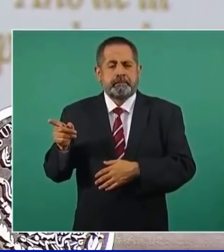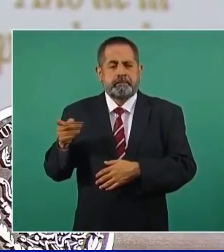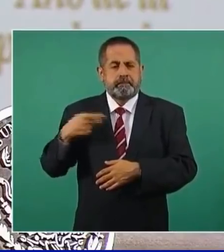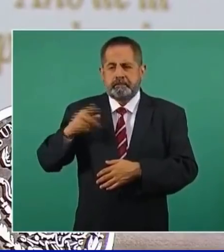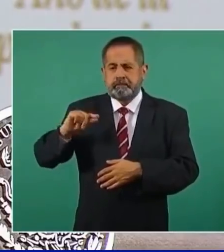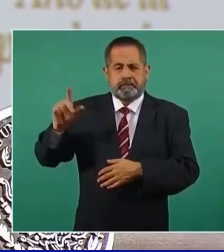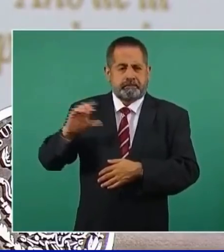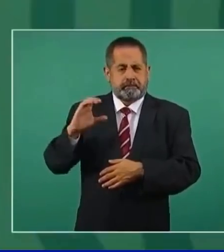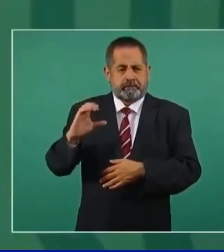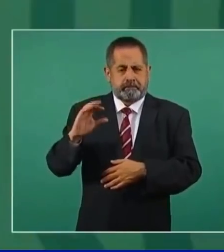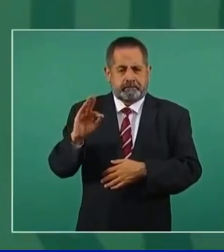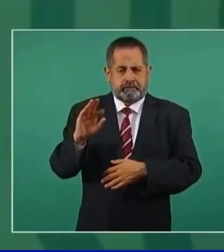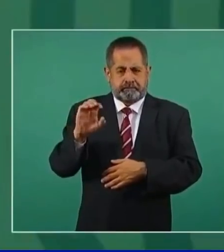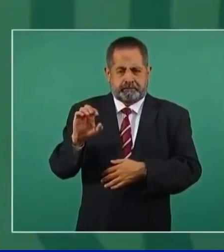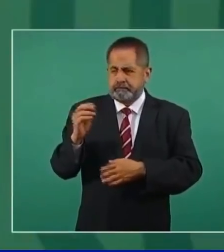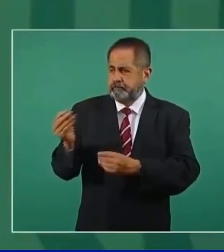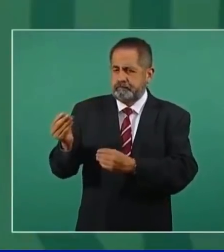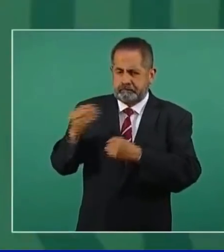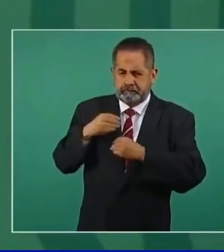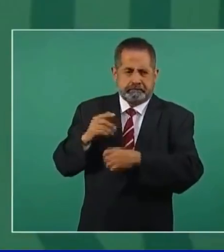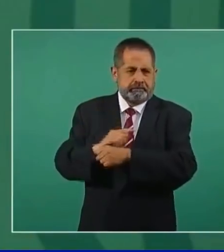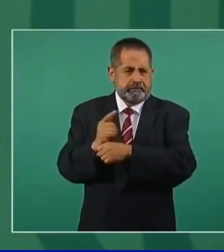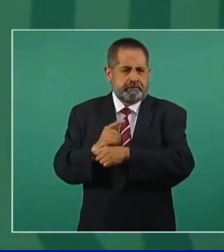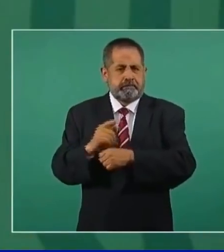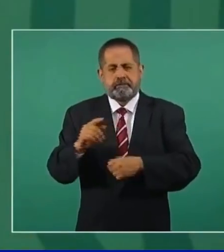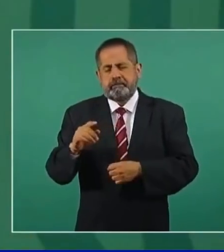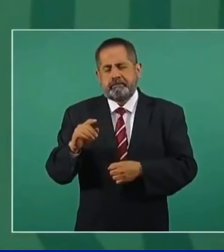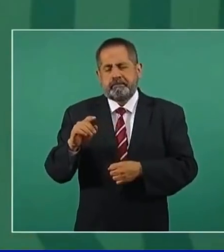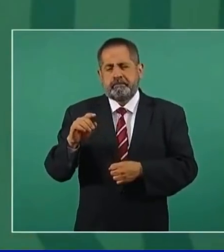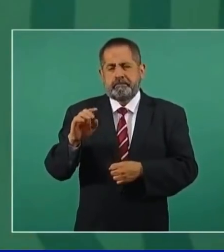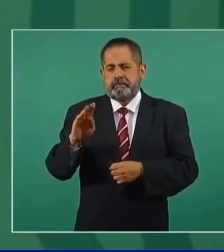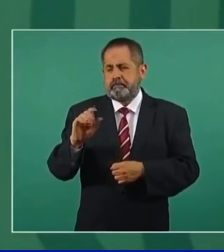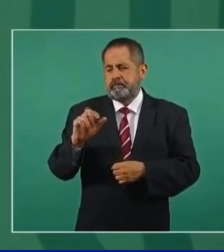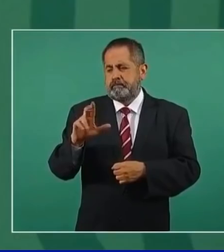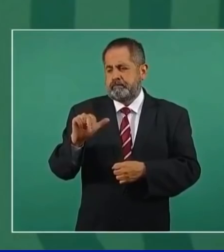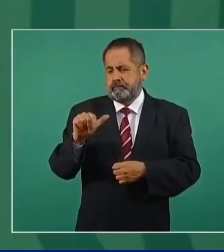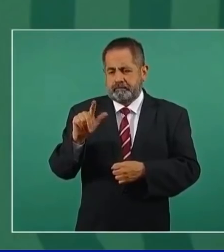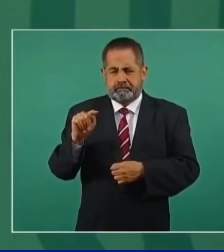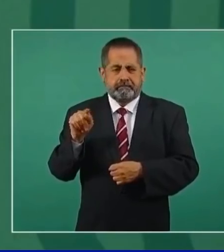funcionarios de la Comisión Federal de Electricidad, al licenciado Bartlett y a los ingenieros,